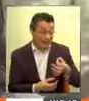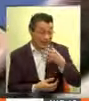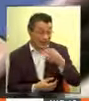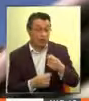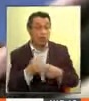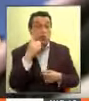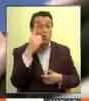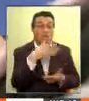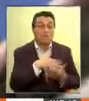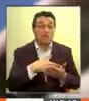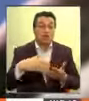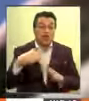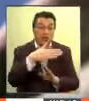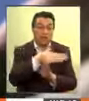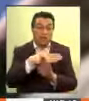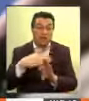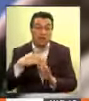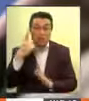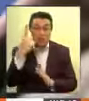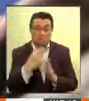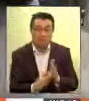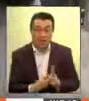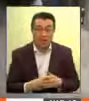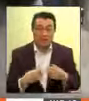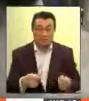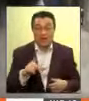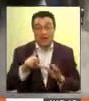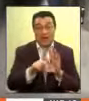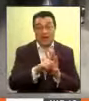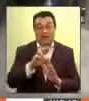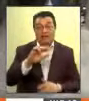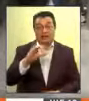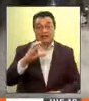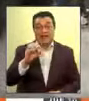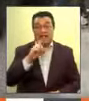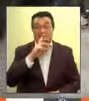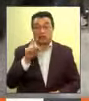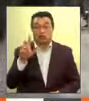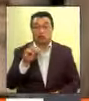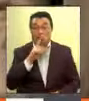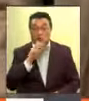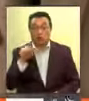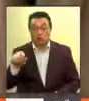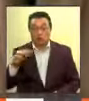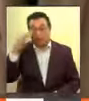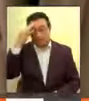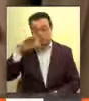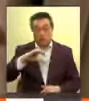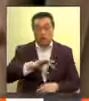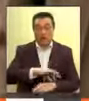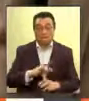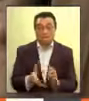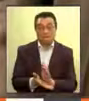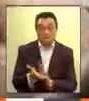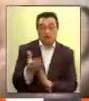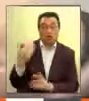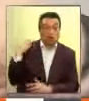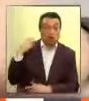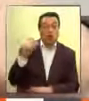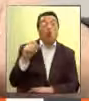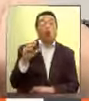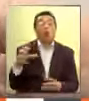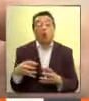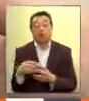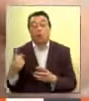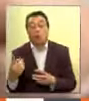de 1,5 millones de pesos mensuales. La ley Ricarte Soto financia el remedio para los pacientes con hipertensión pulmonar grupo 1 o